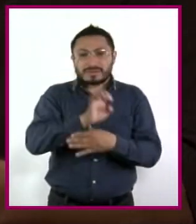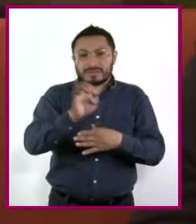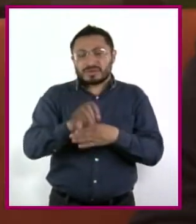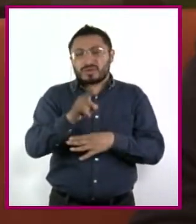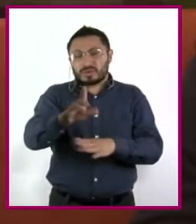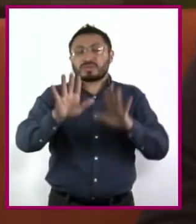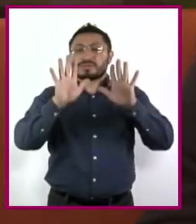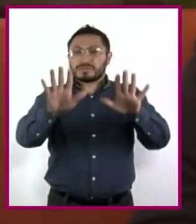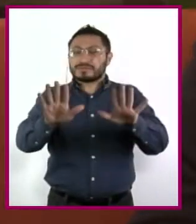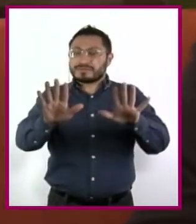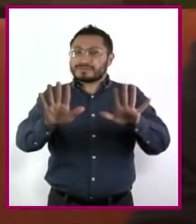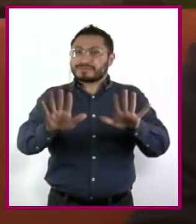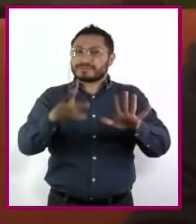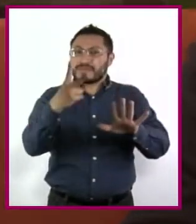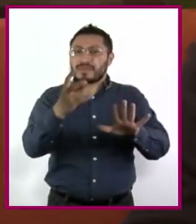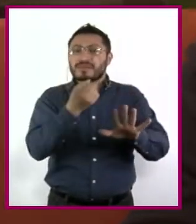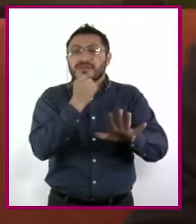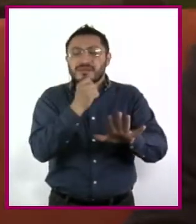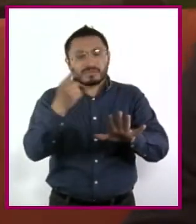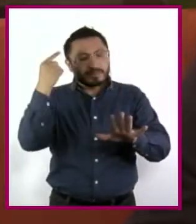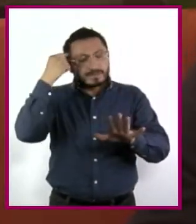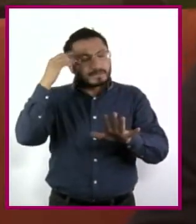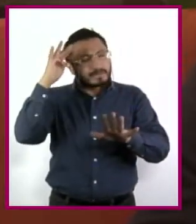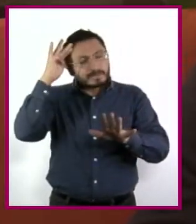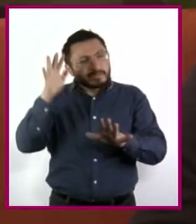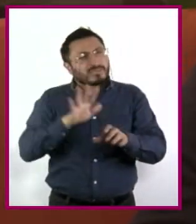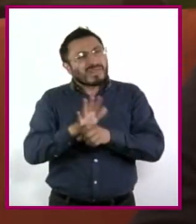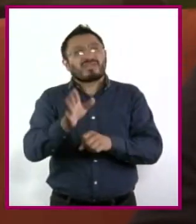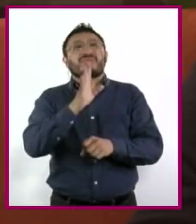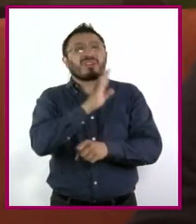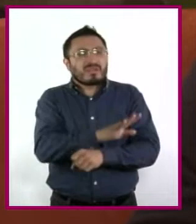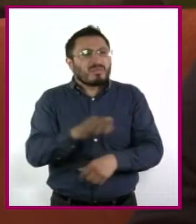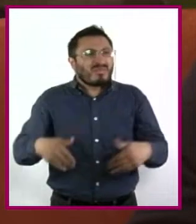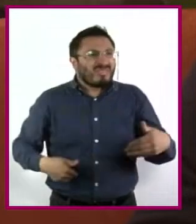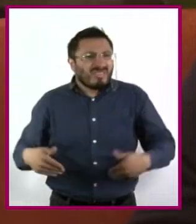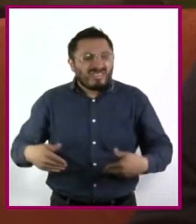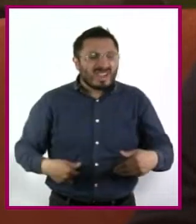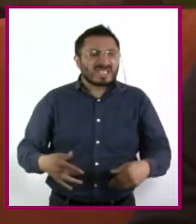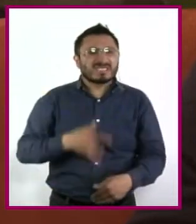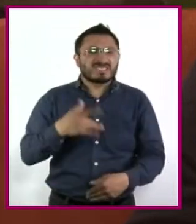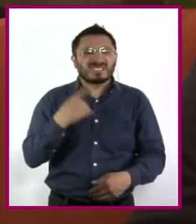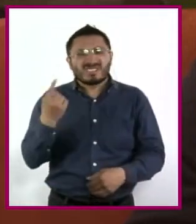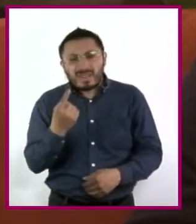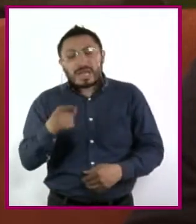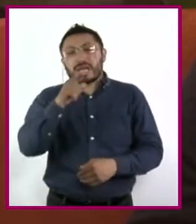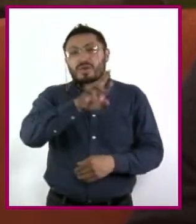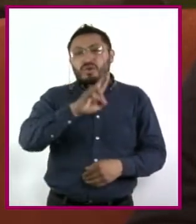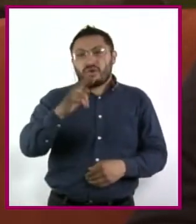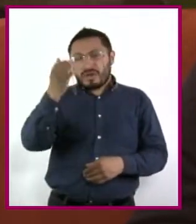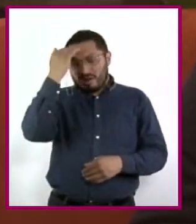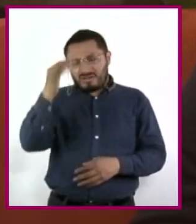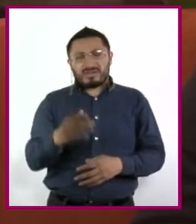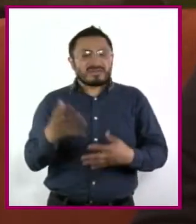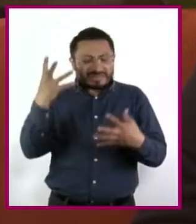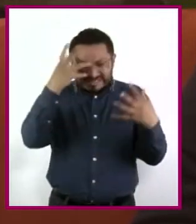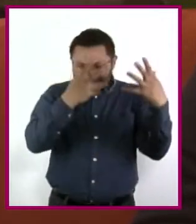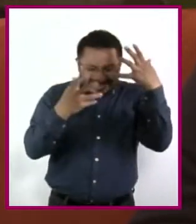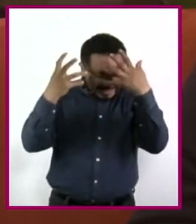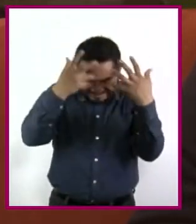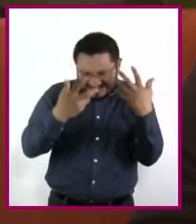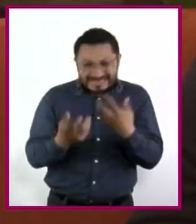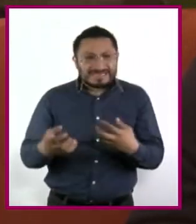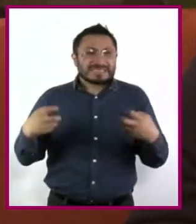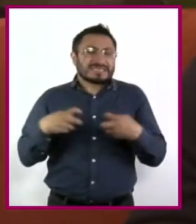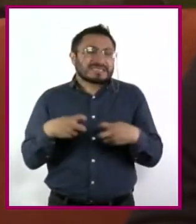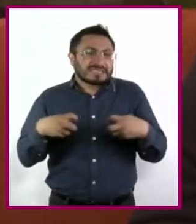segundos y piensa, ¿qué me molesta? ¿Qué siento? Entonces reconoces que hay frustración, tensión, remordimiento,